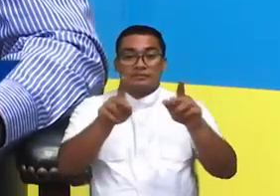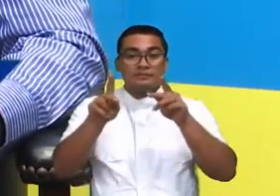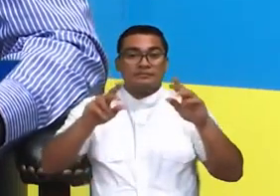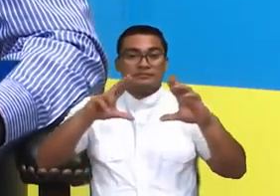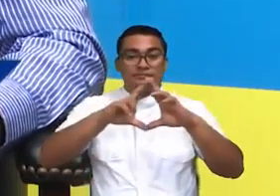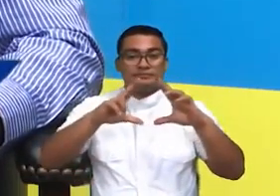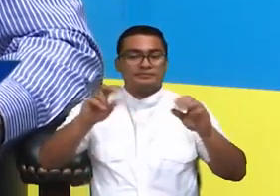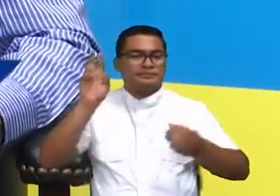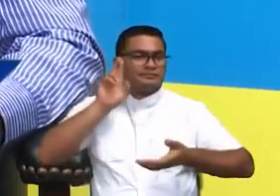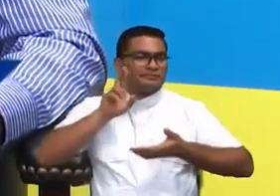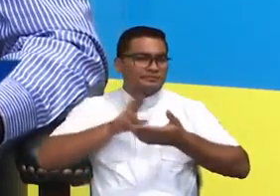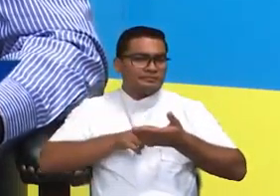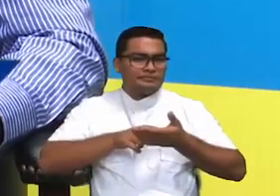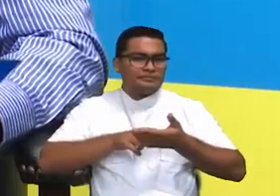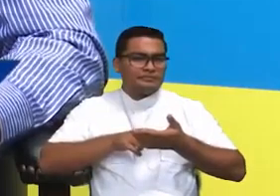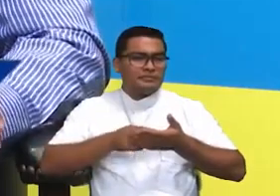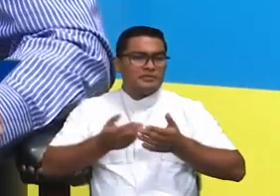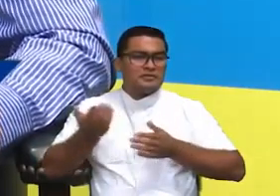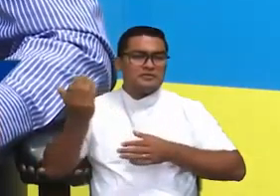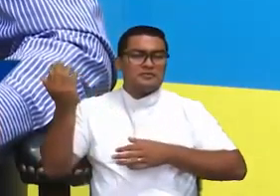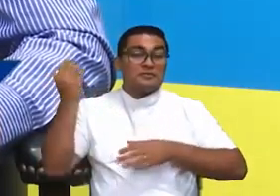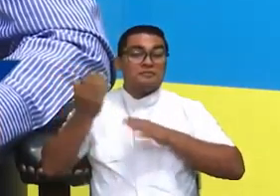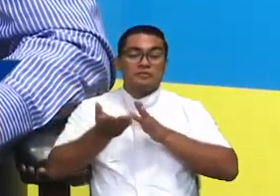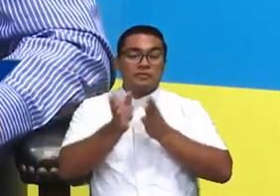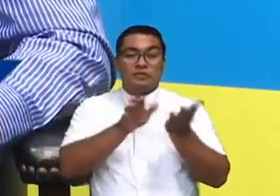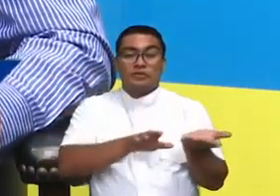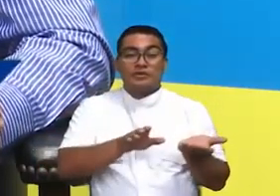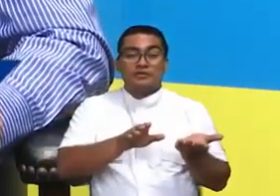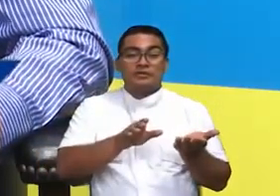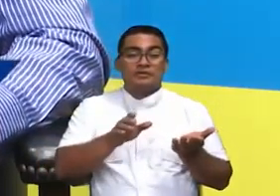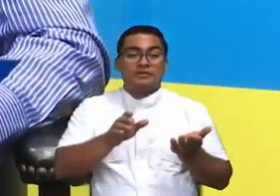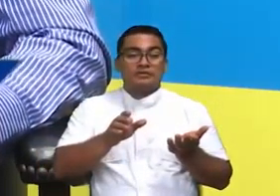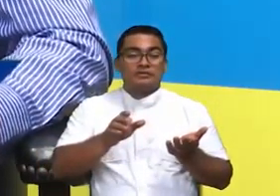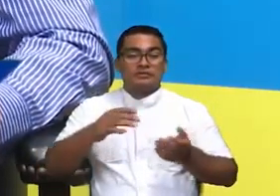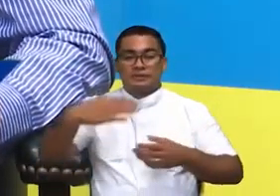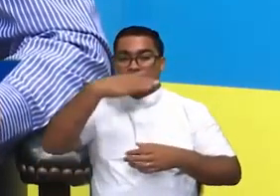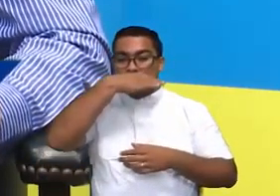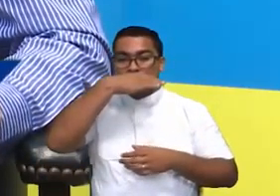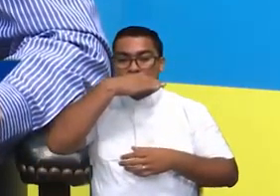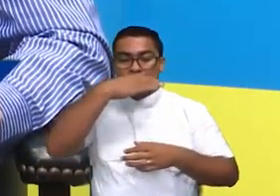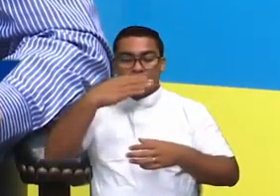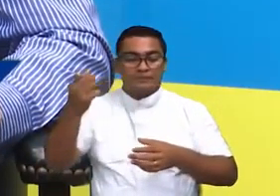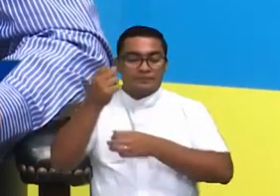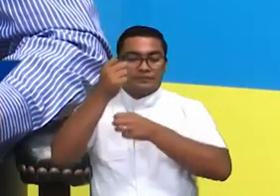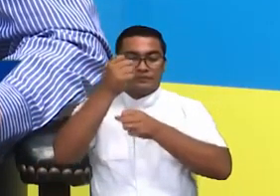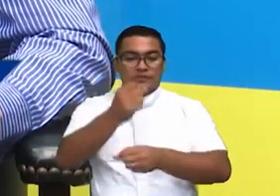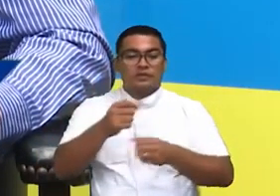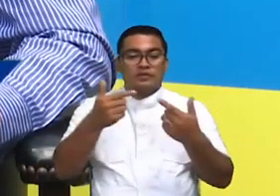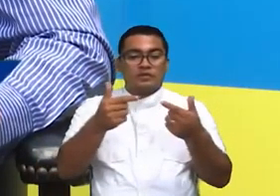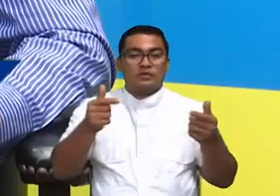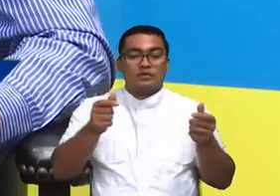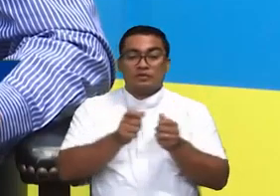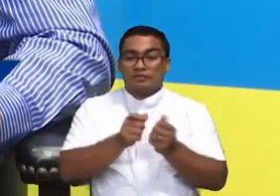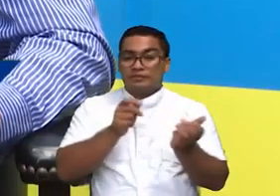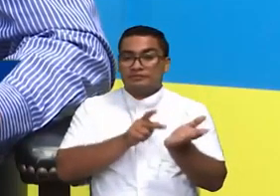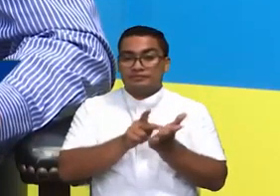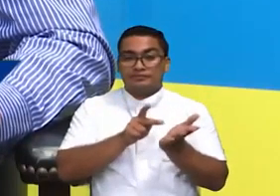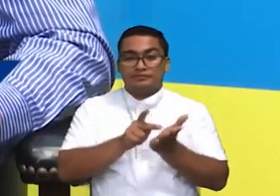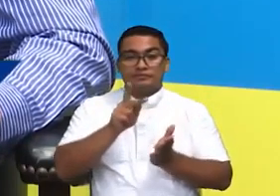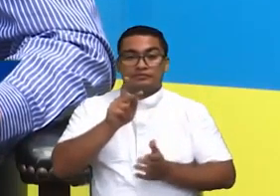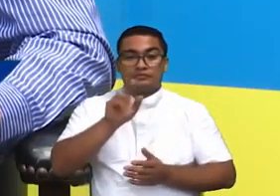el paso a la inmortalidad del padre de la Revolución Popular Sandinista y fundador de uno de los partidos más fuertes de